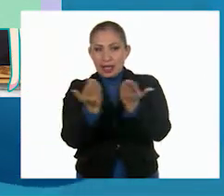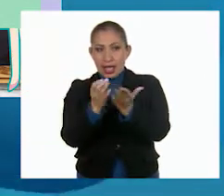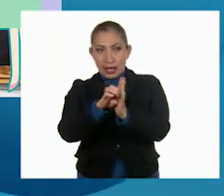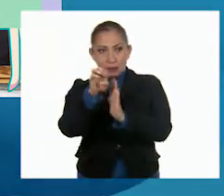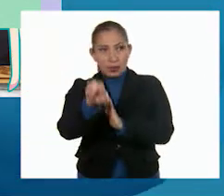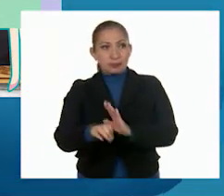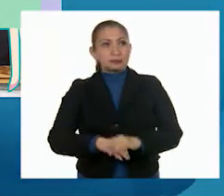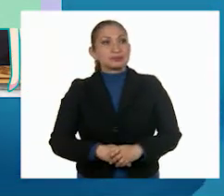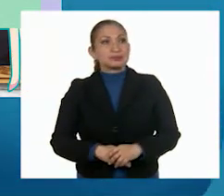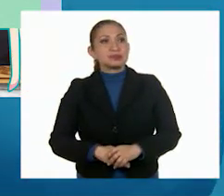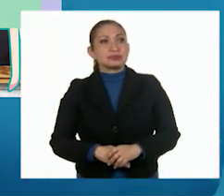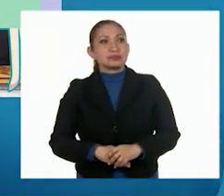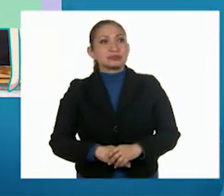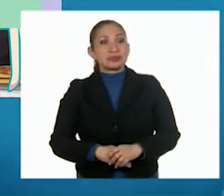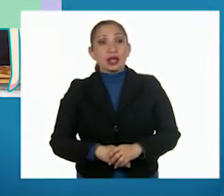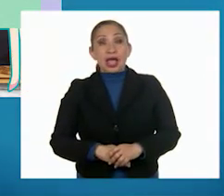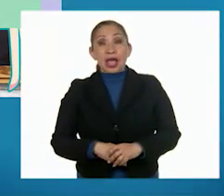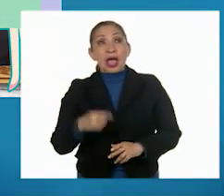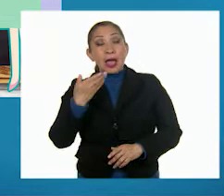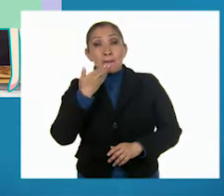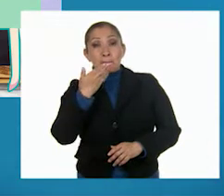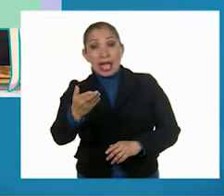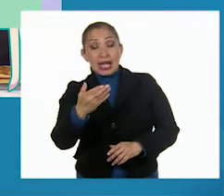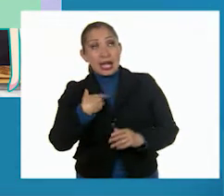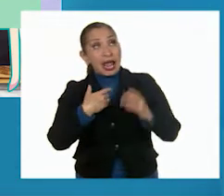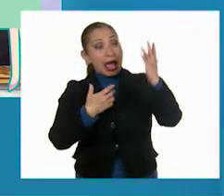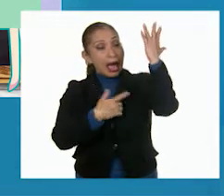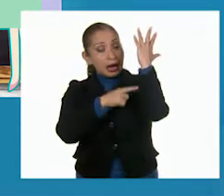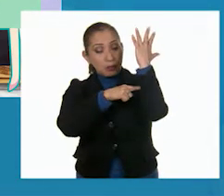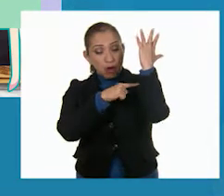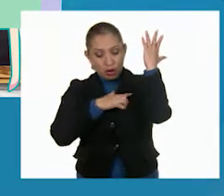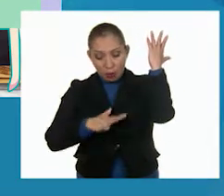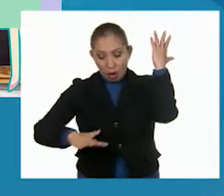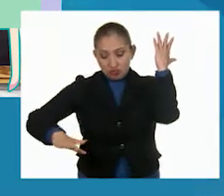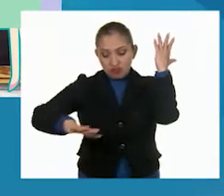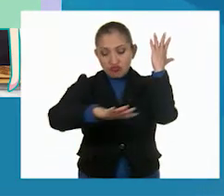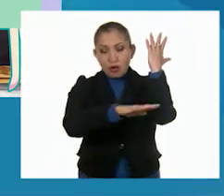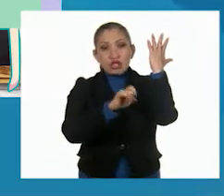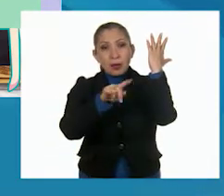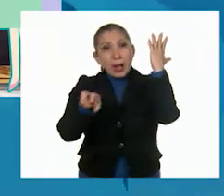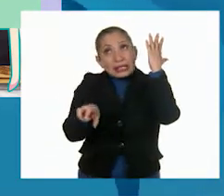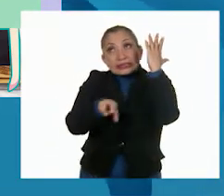Ejemplo, el que a buen árbol se arrima, buena sombra le cobija.